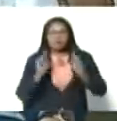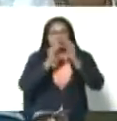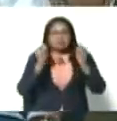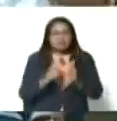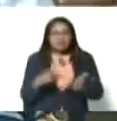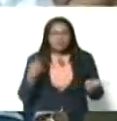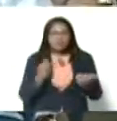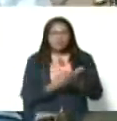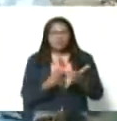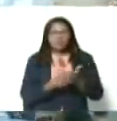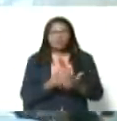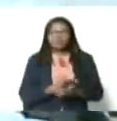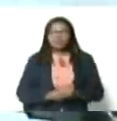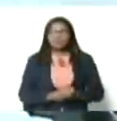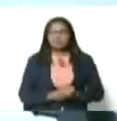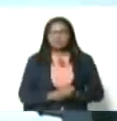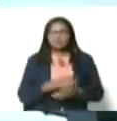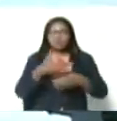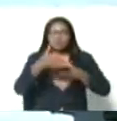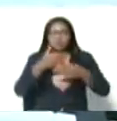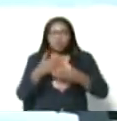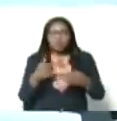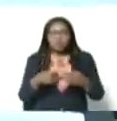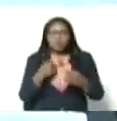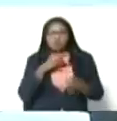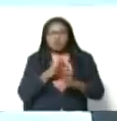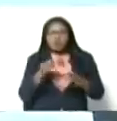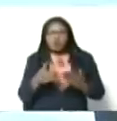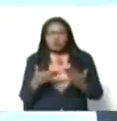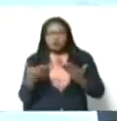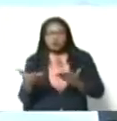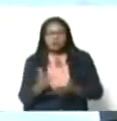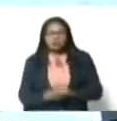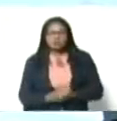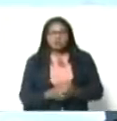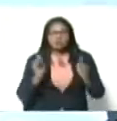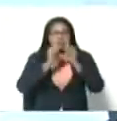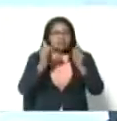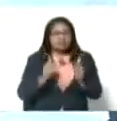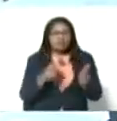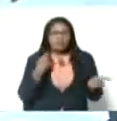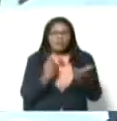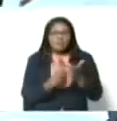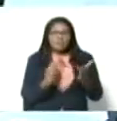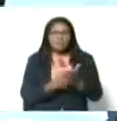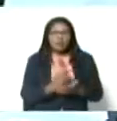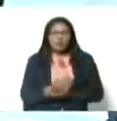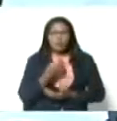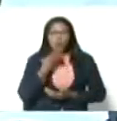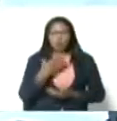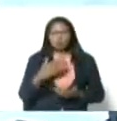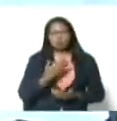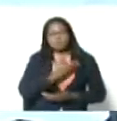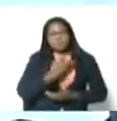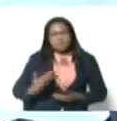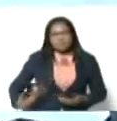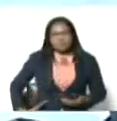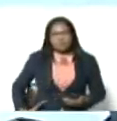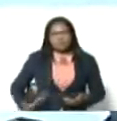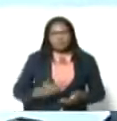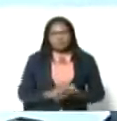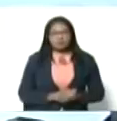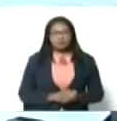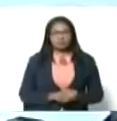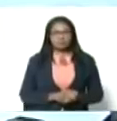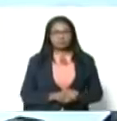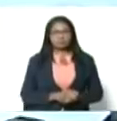pago, adelante, conversadito, se los dejo a ustedes. Sistema de pagos, pendiente. Bueno, camarada presidente,